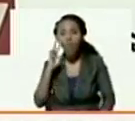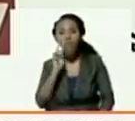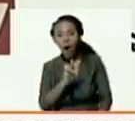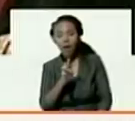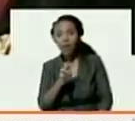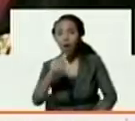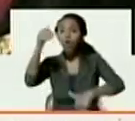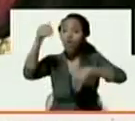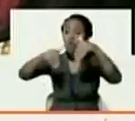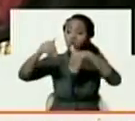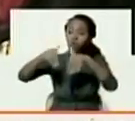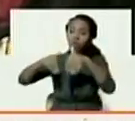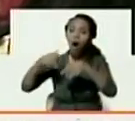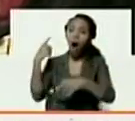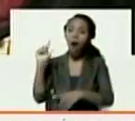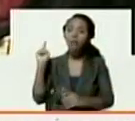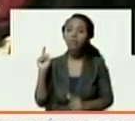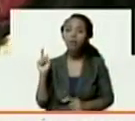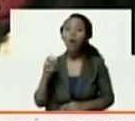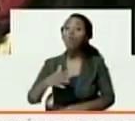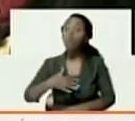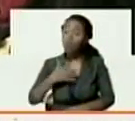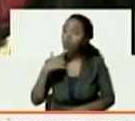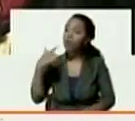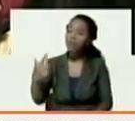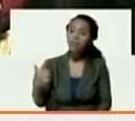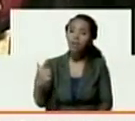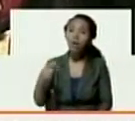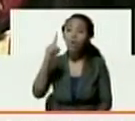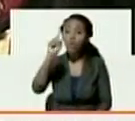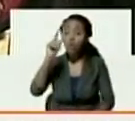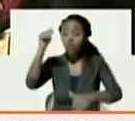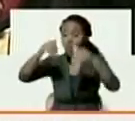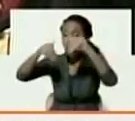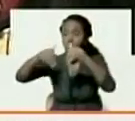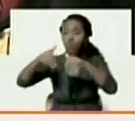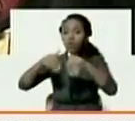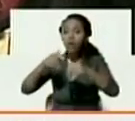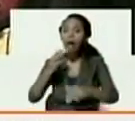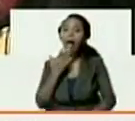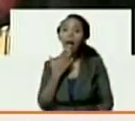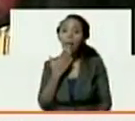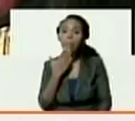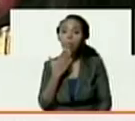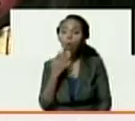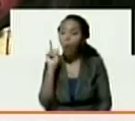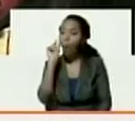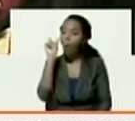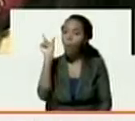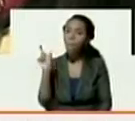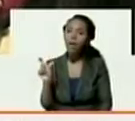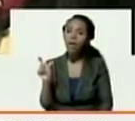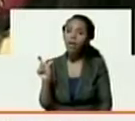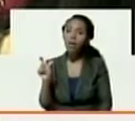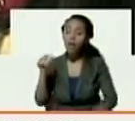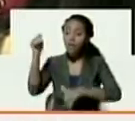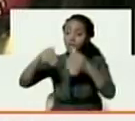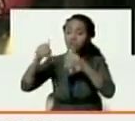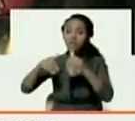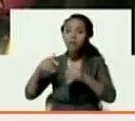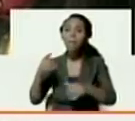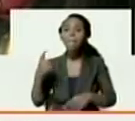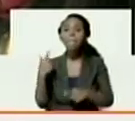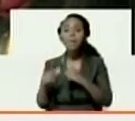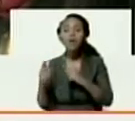los votantes y puedo decir, un votante, por ejemplo, Rafael María Baral del Furrial, digo, que vota en el Furrial pero